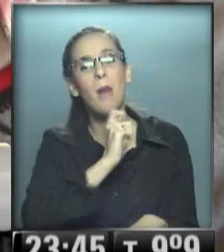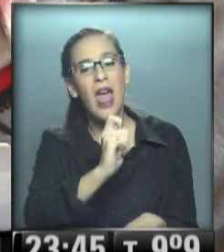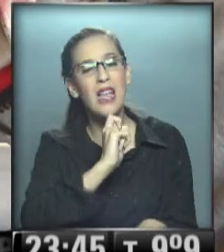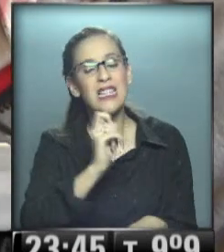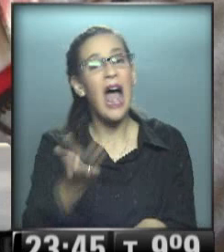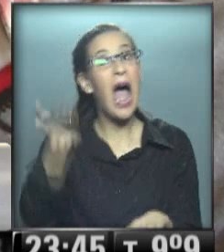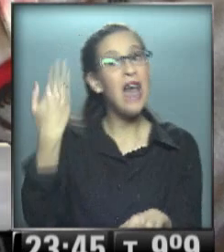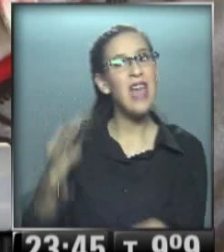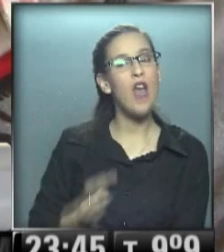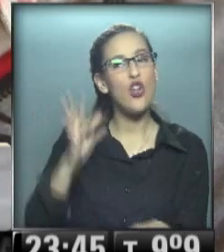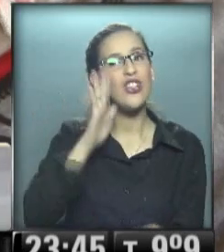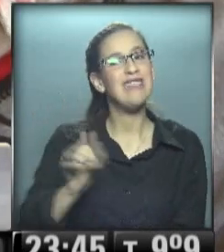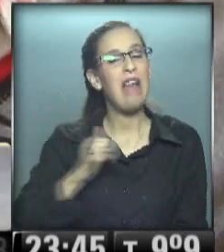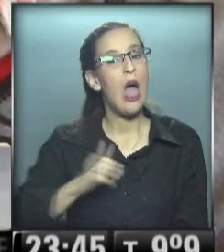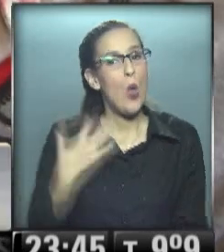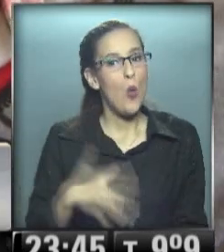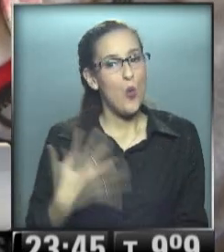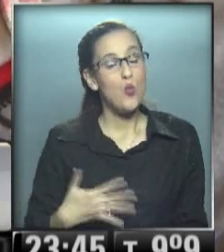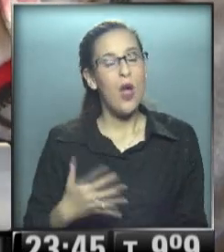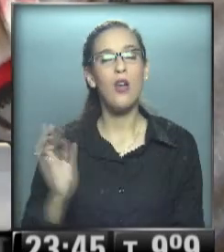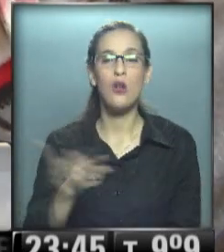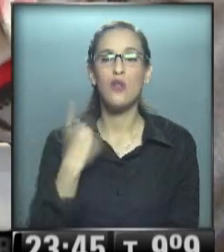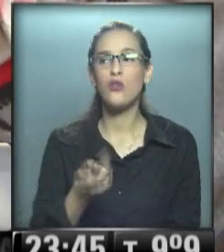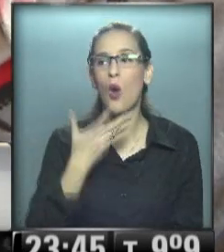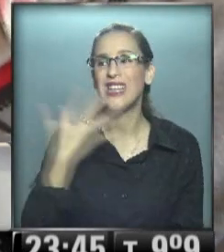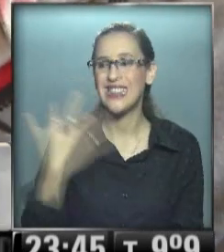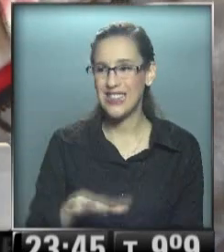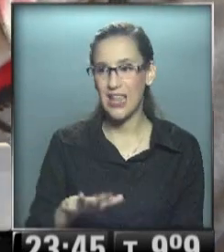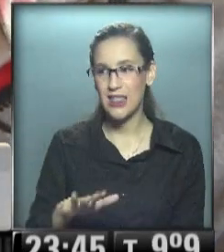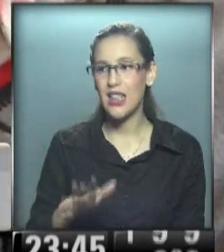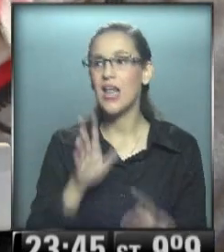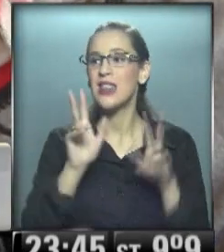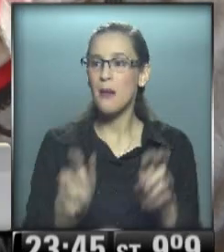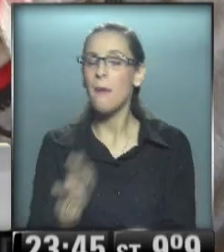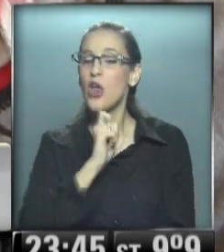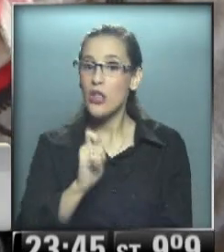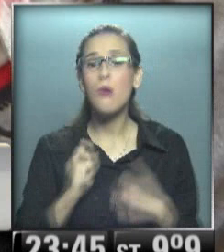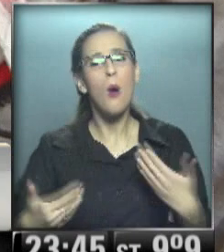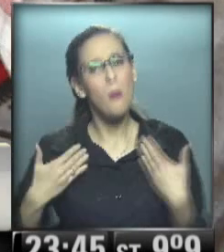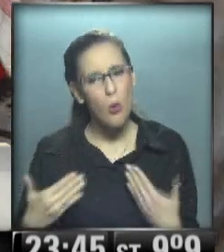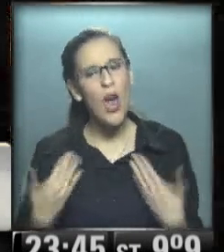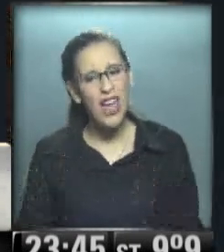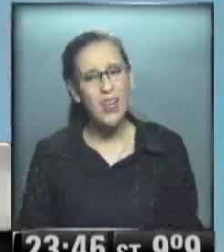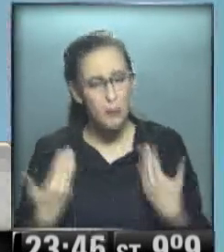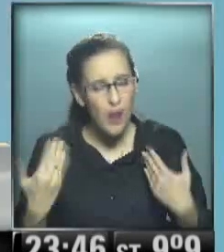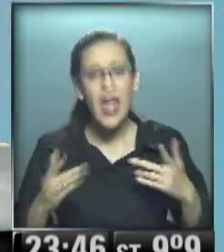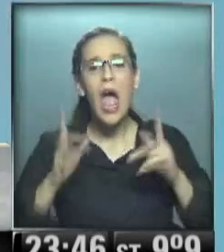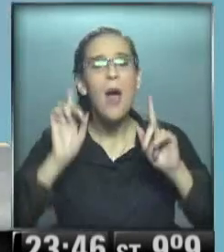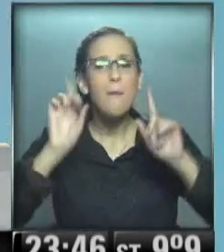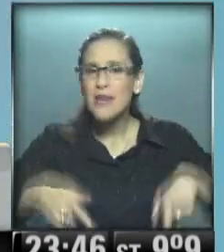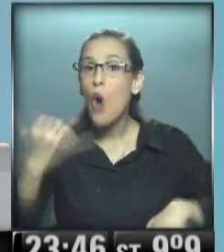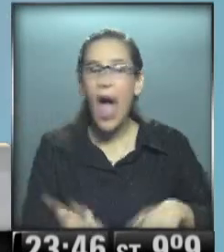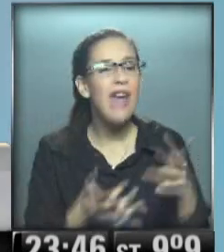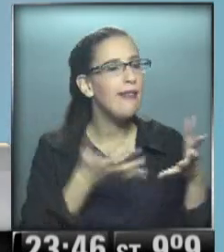años de la dictadura nos permite a nosotros entender que el periodismo es posible hacerlo aún en las peores condiciones posibles. Estamos hablando de